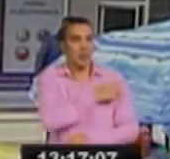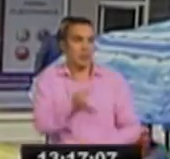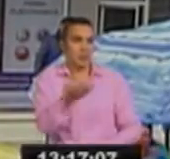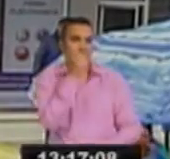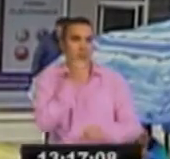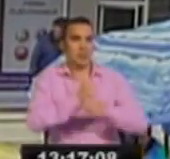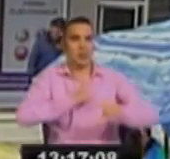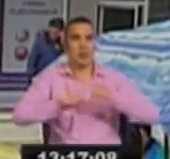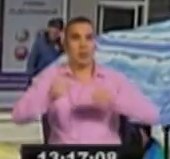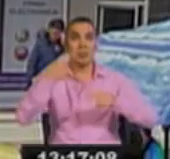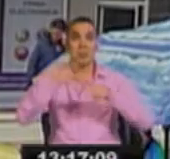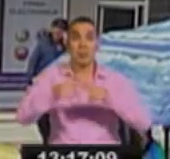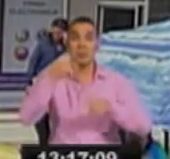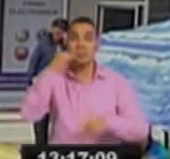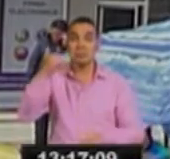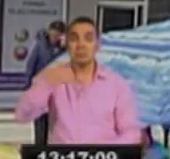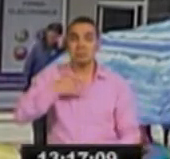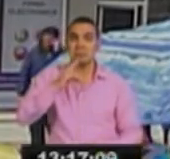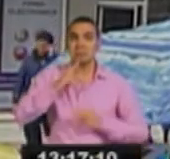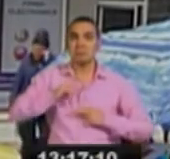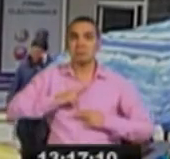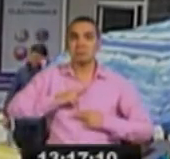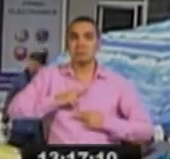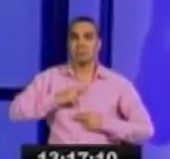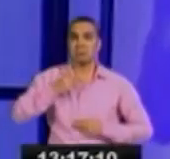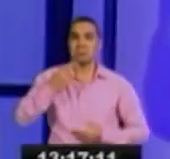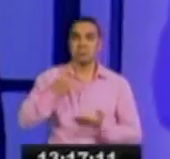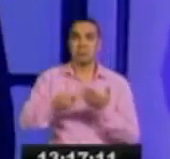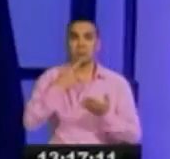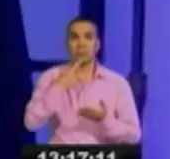el trámite, pero a través de sus voceros nos